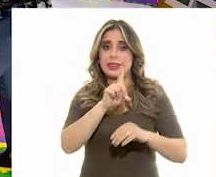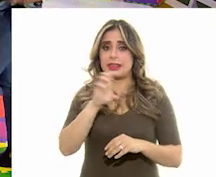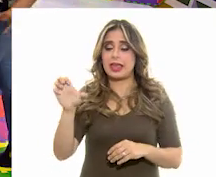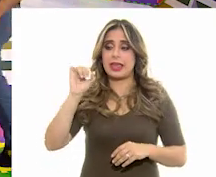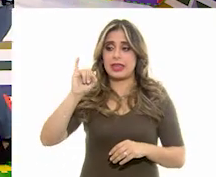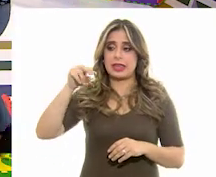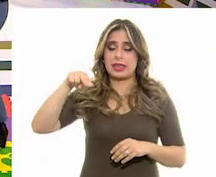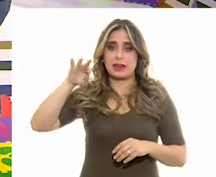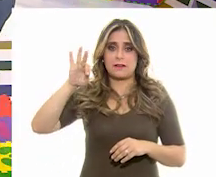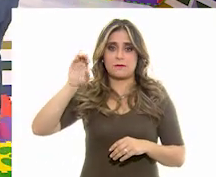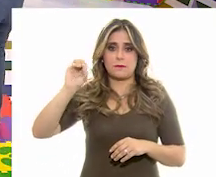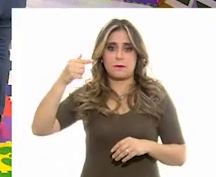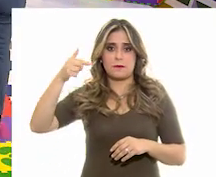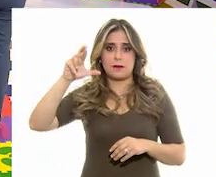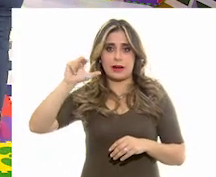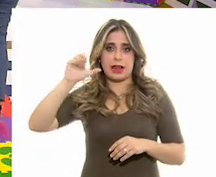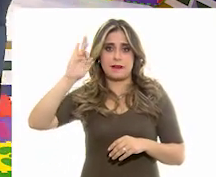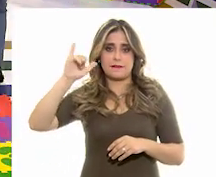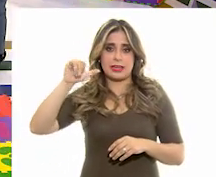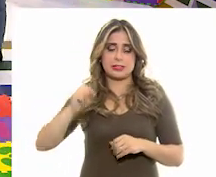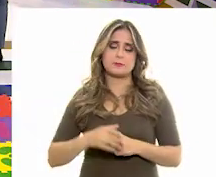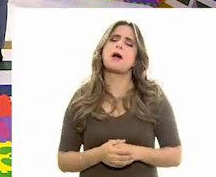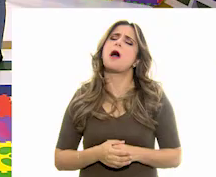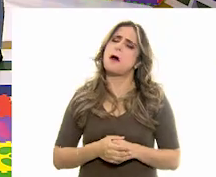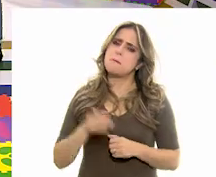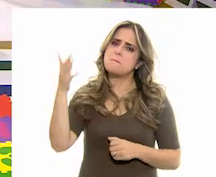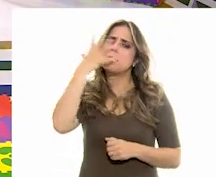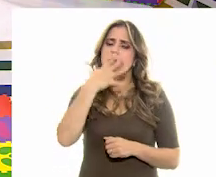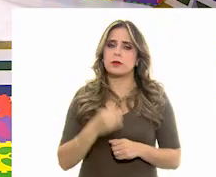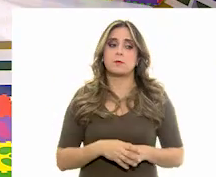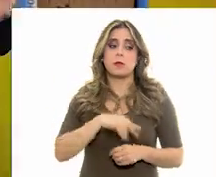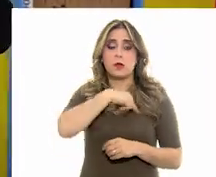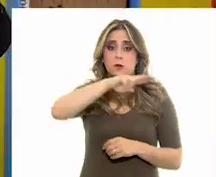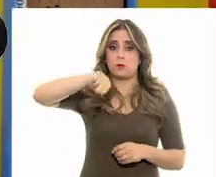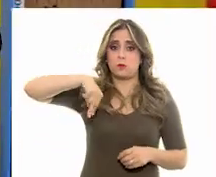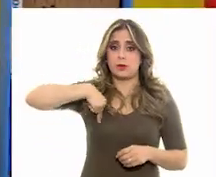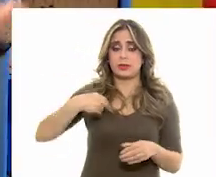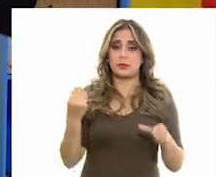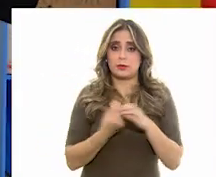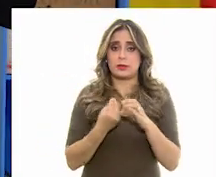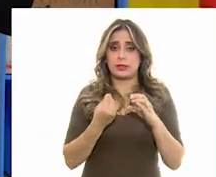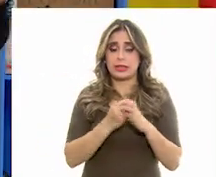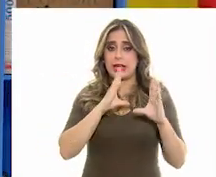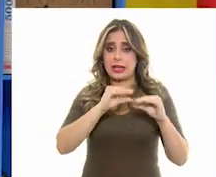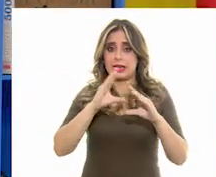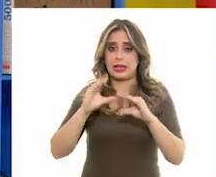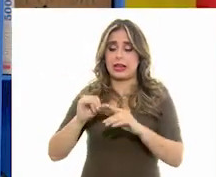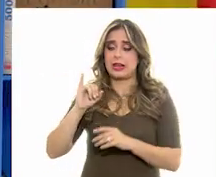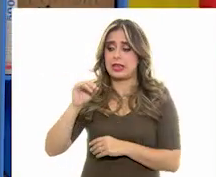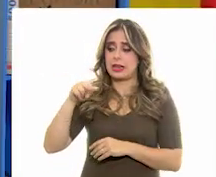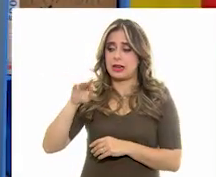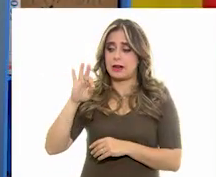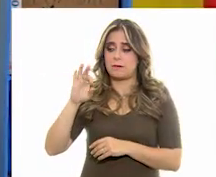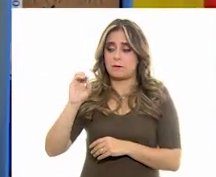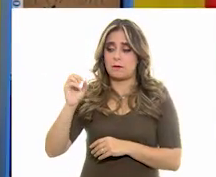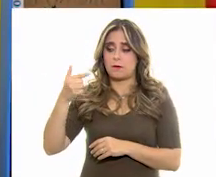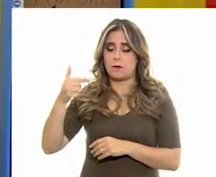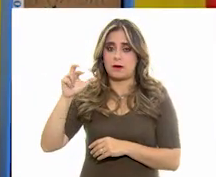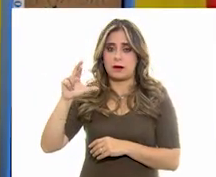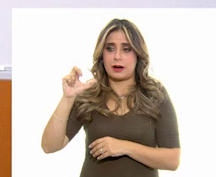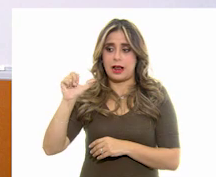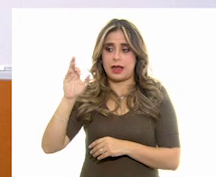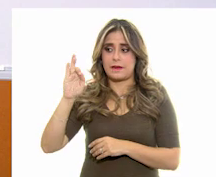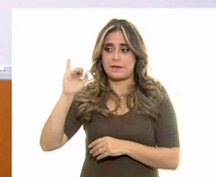infografías. Ah, ahí está. Está bonito. Nuestro taller de infografías. ¡Guau! Wow, está bonito.